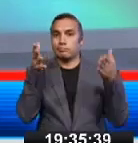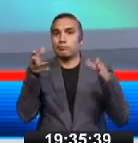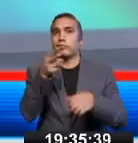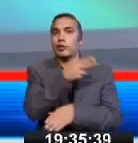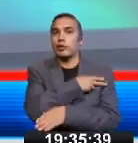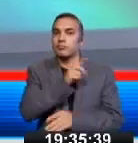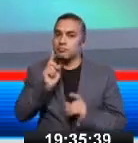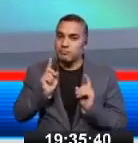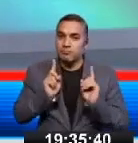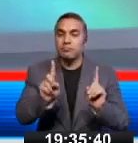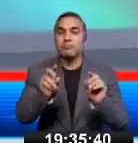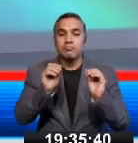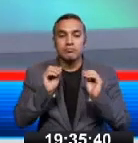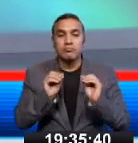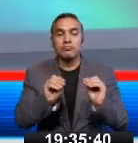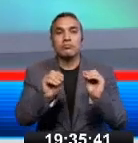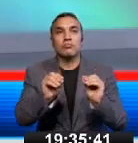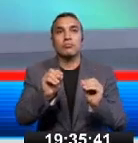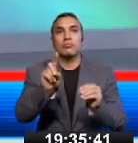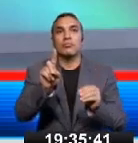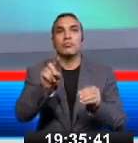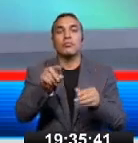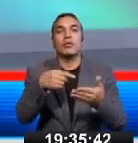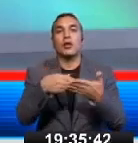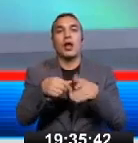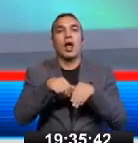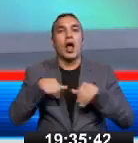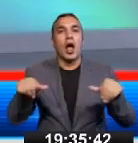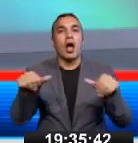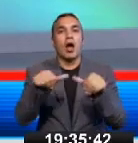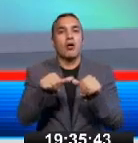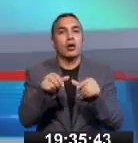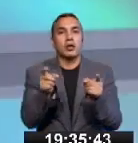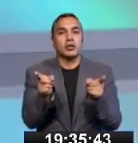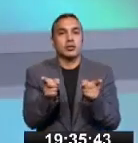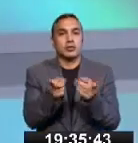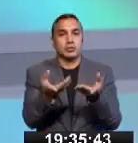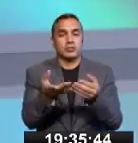que dictarán las clases y en improvisadas aulas